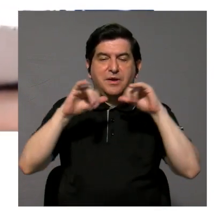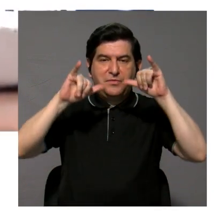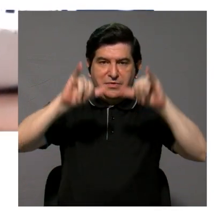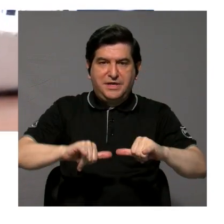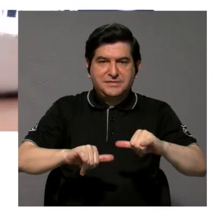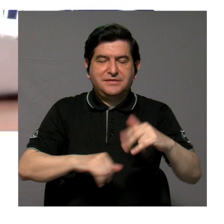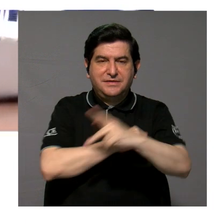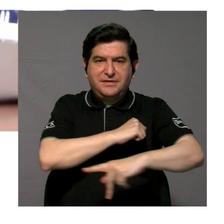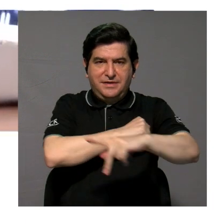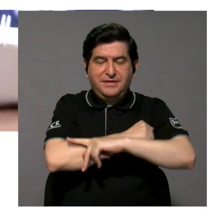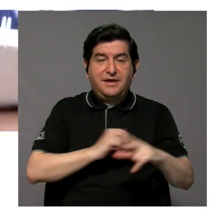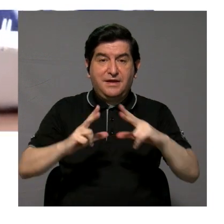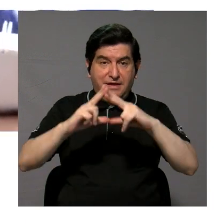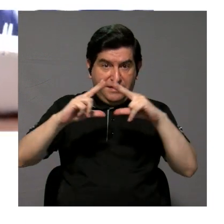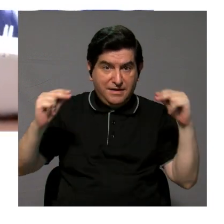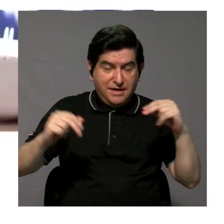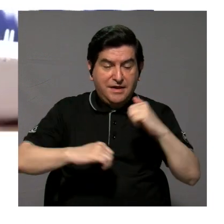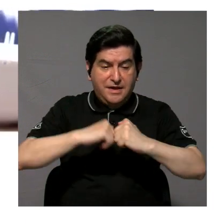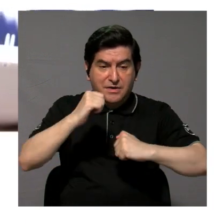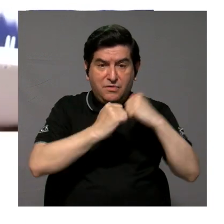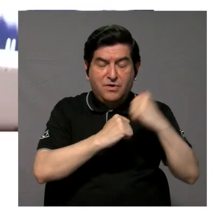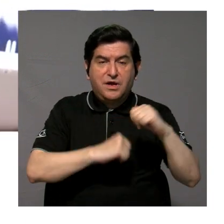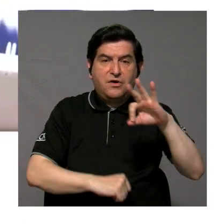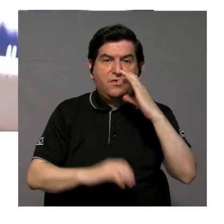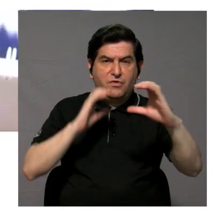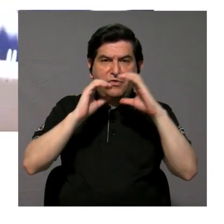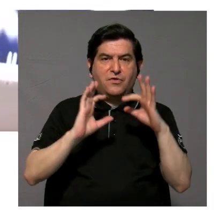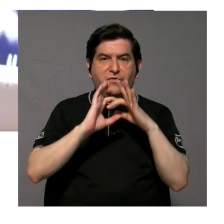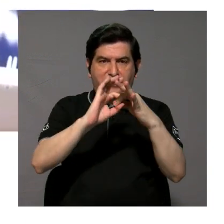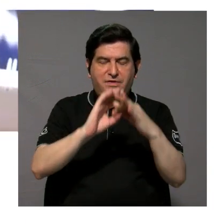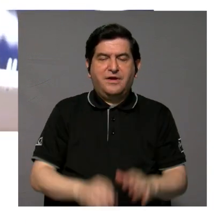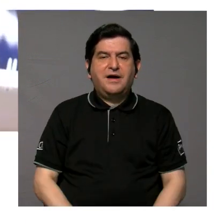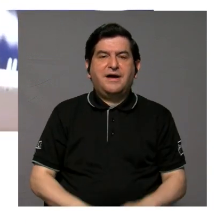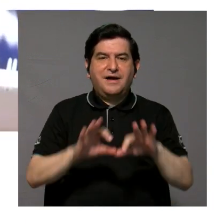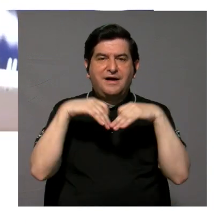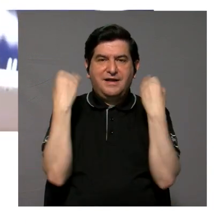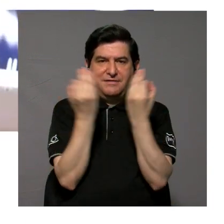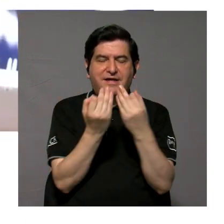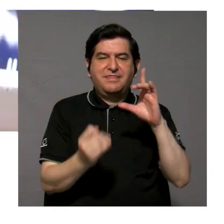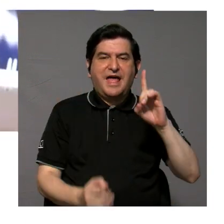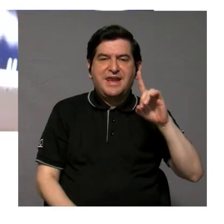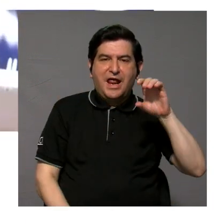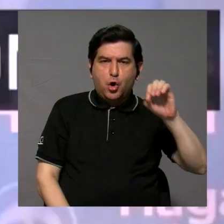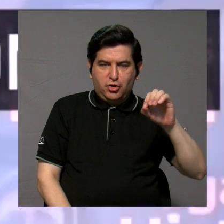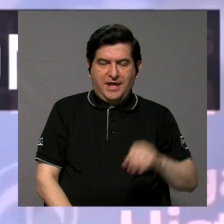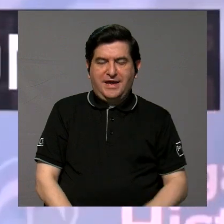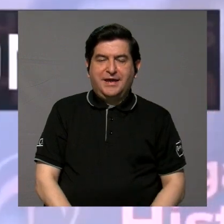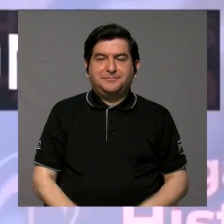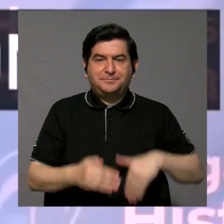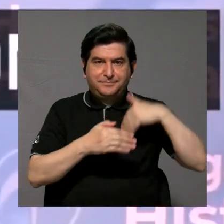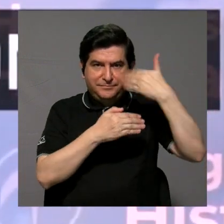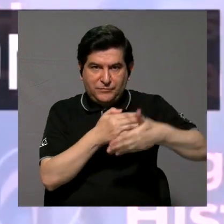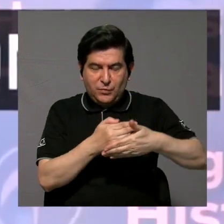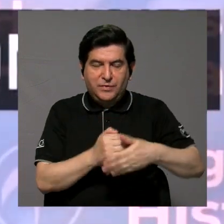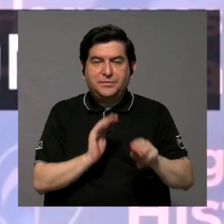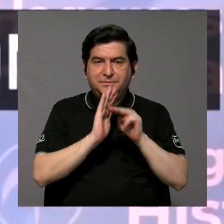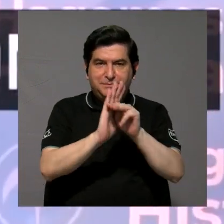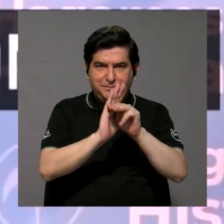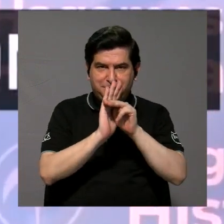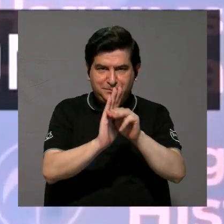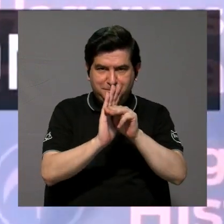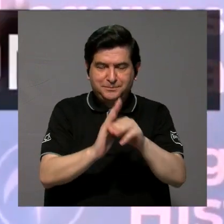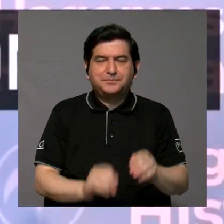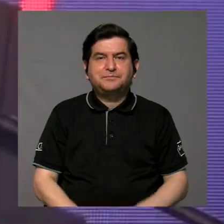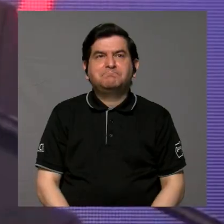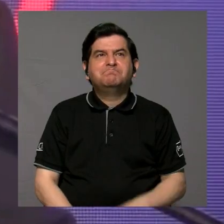decir, en el caso nicaragüense hay toda una estructura de medios relacionadas a la familia de Daniel Ortega. Después tenemos otro modelo, que es el